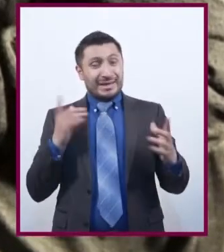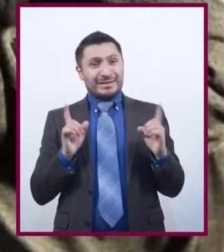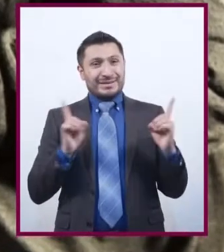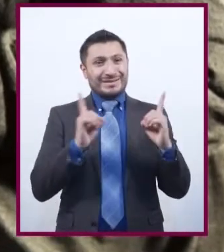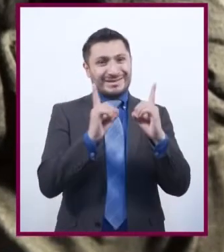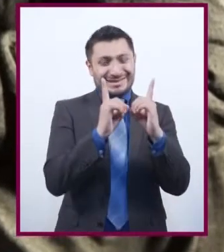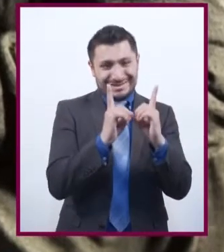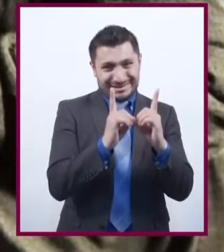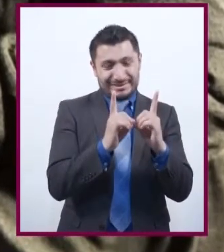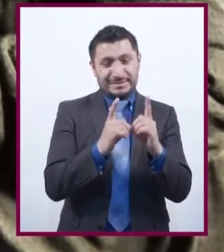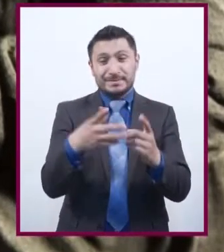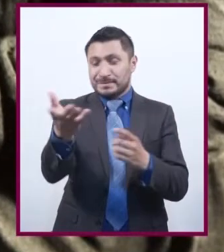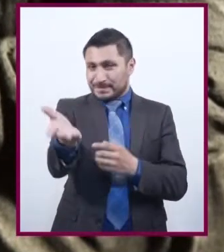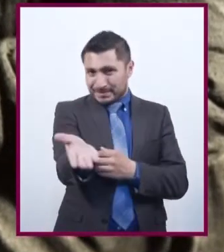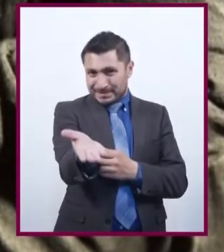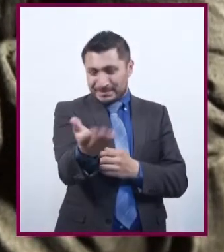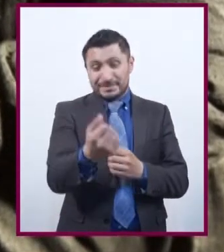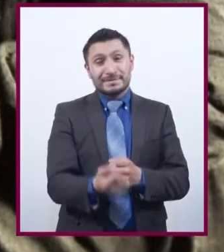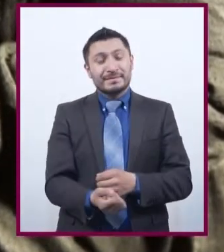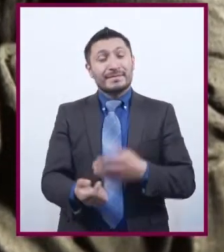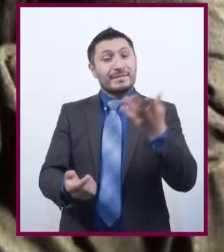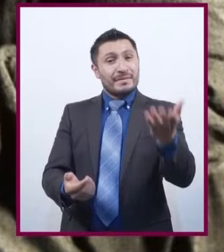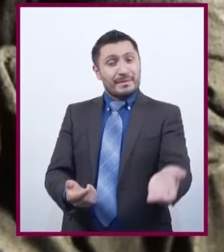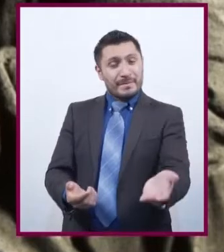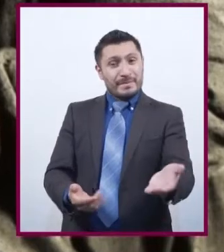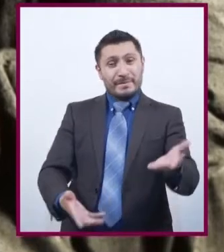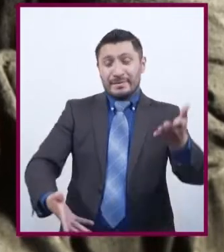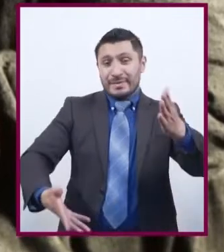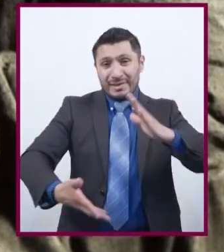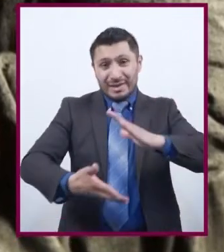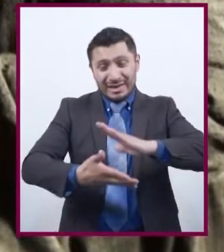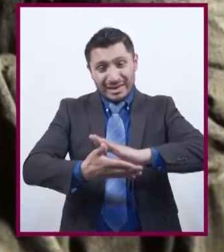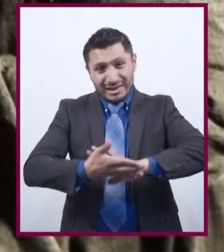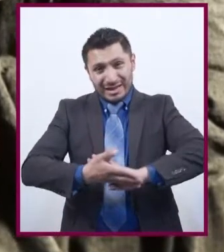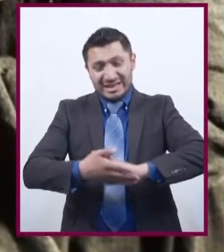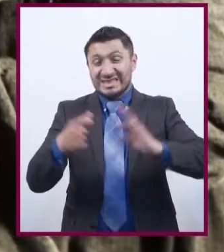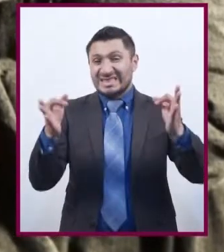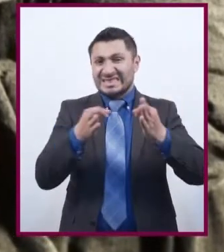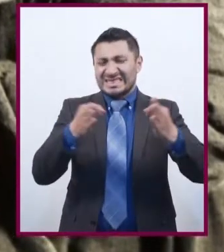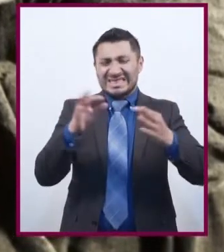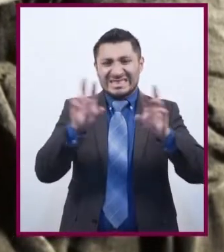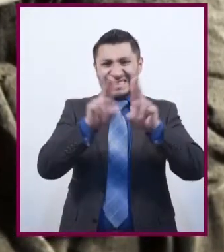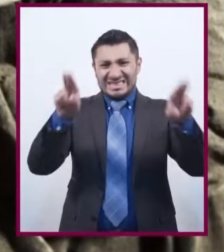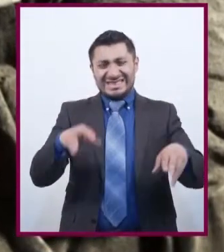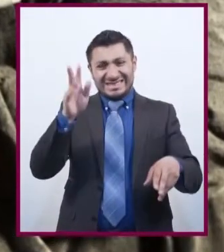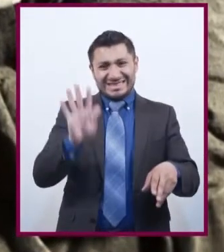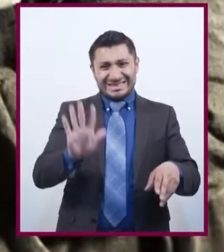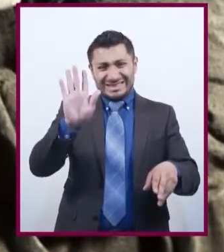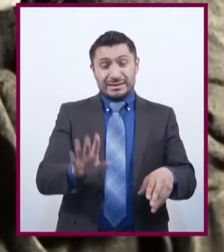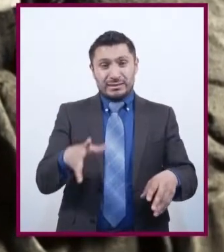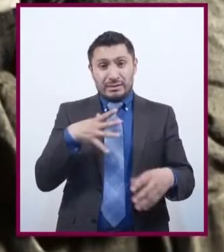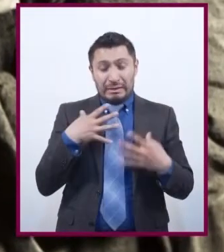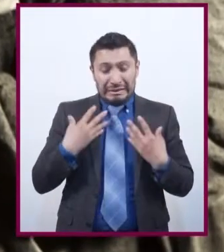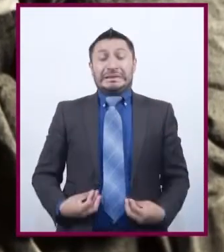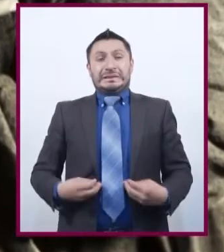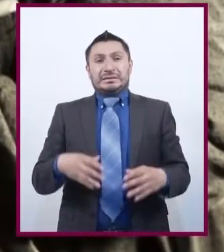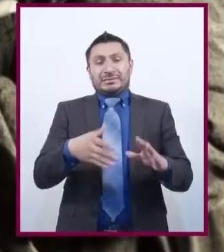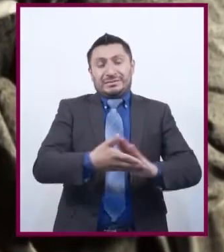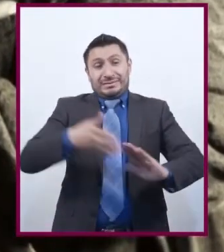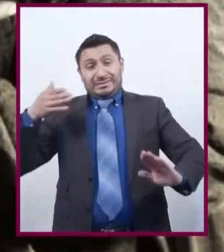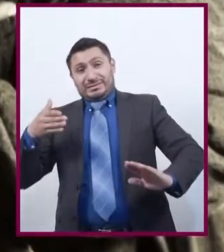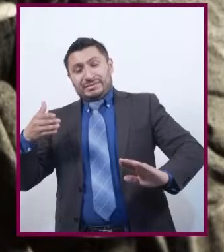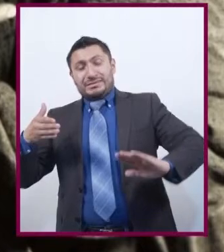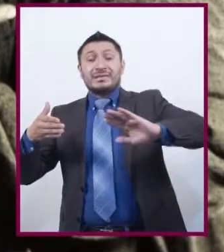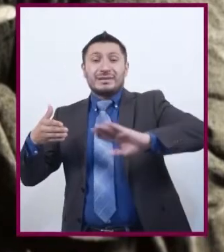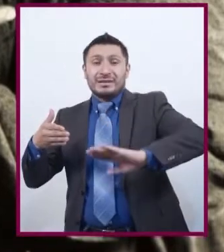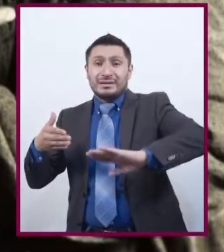y corrió hacia él alargándole la mano y la mano del monstruo tocó la suya y era fría como el hielo se